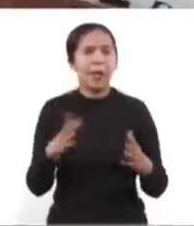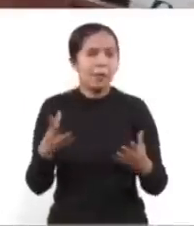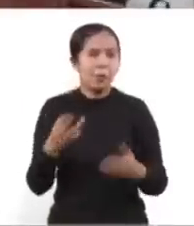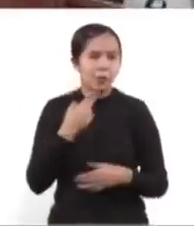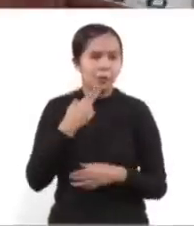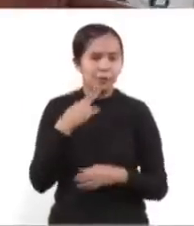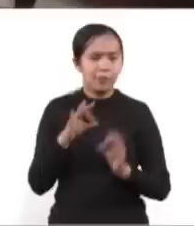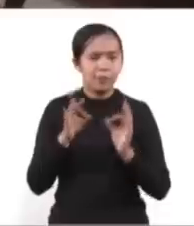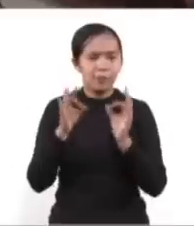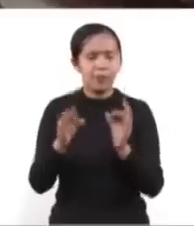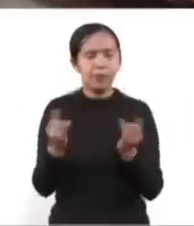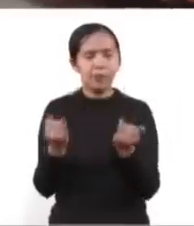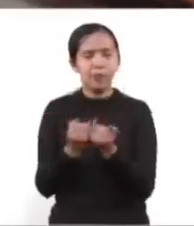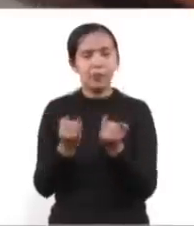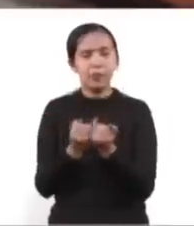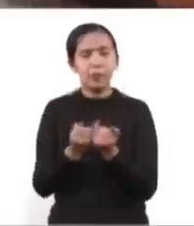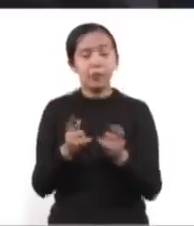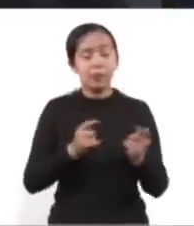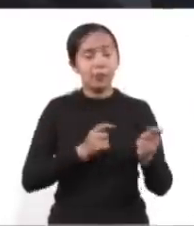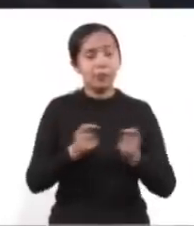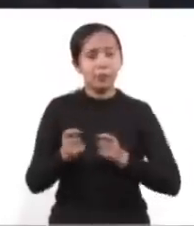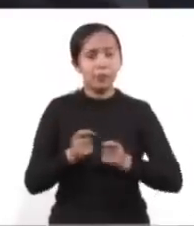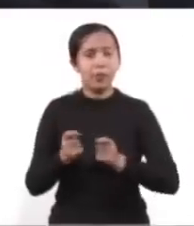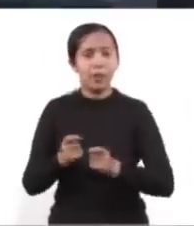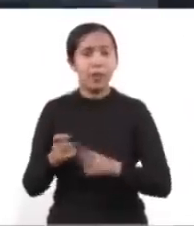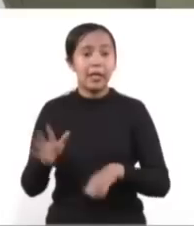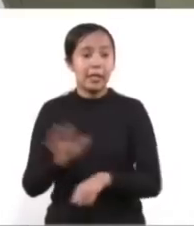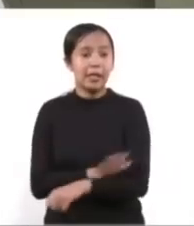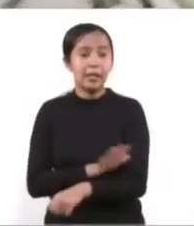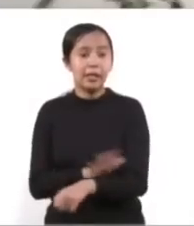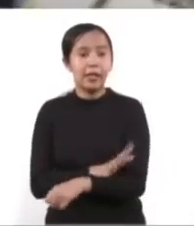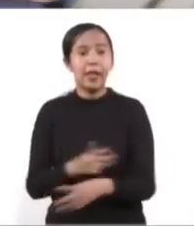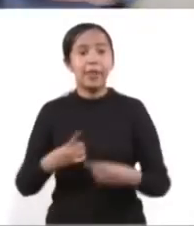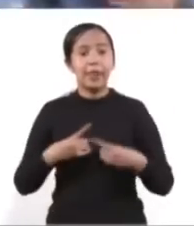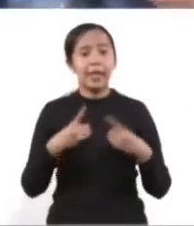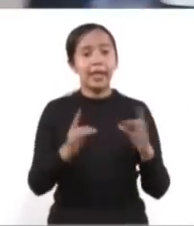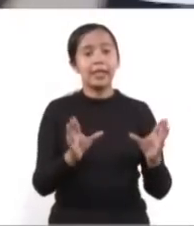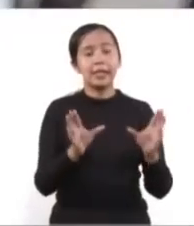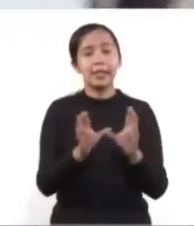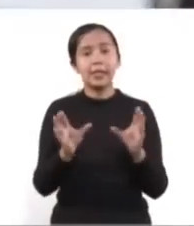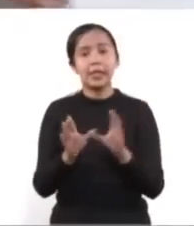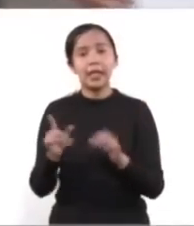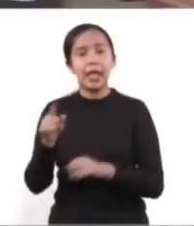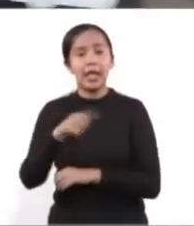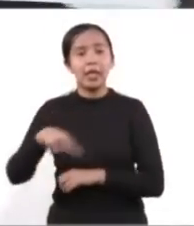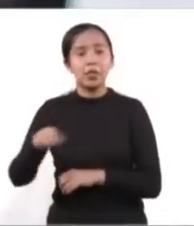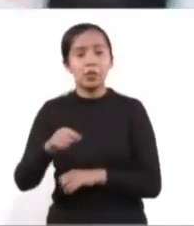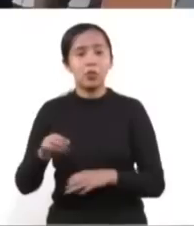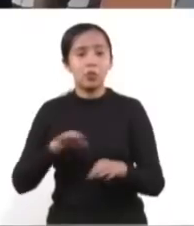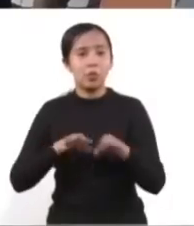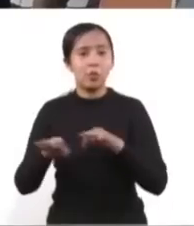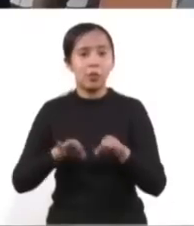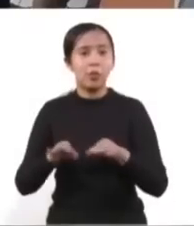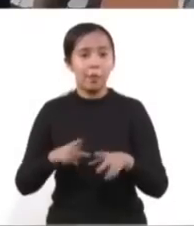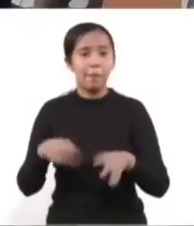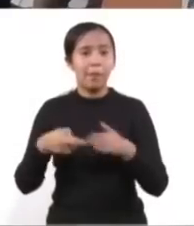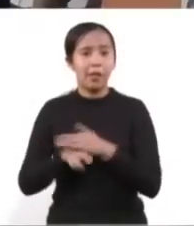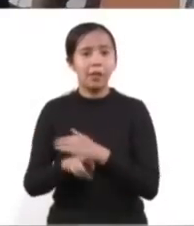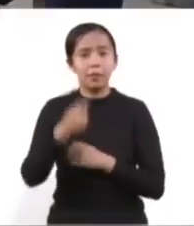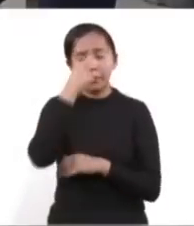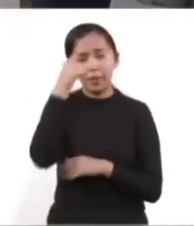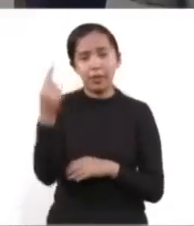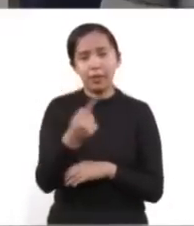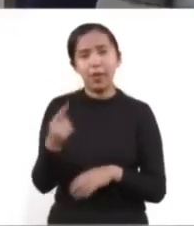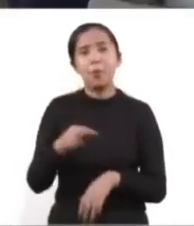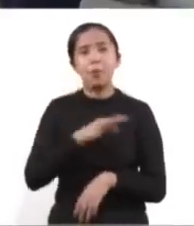Además, el Centro Nacional de Control de Energía, SENACE, otorgó la certificación a los trabajadores del metro para la operación de la subestación